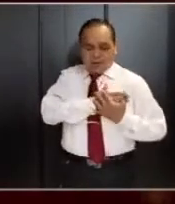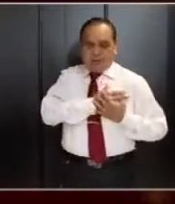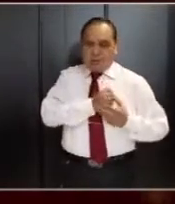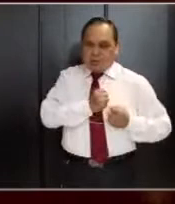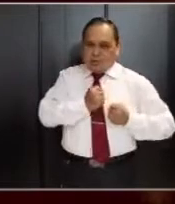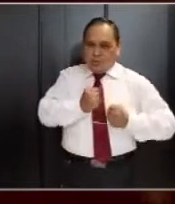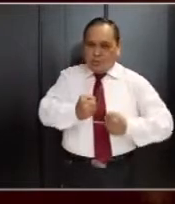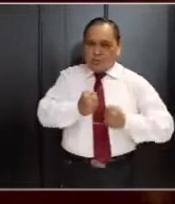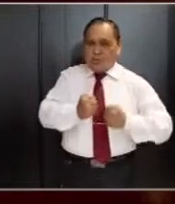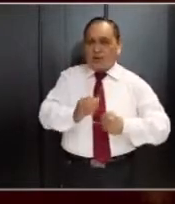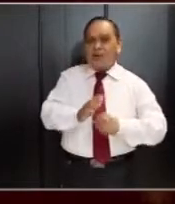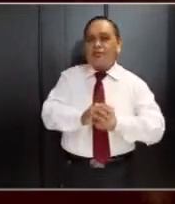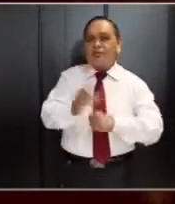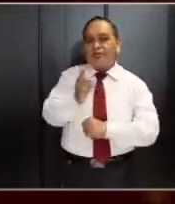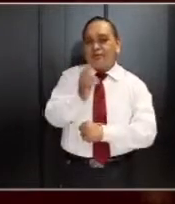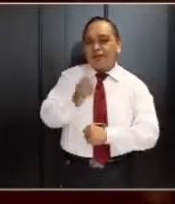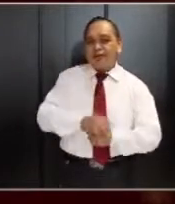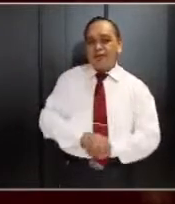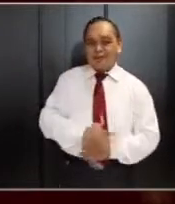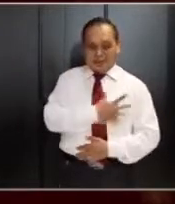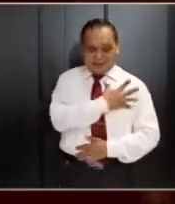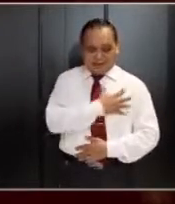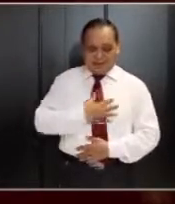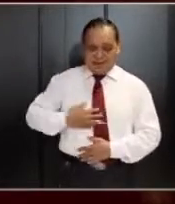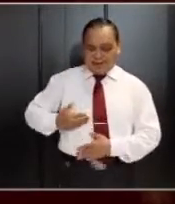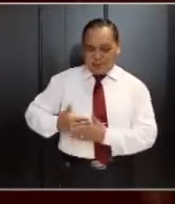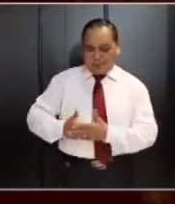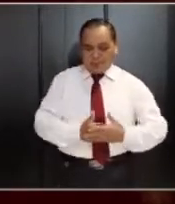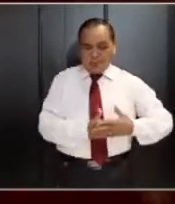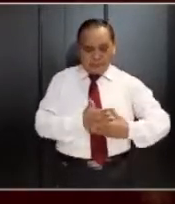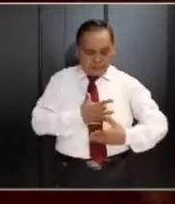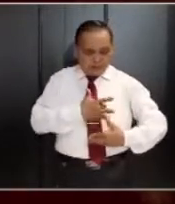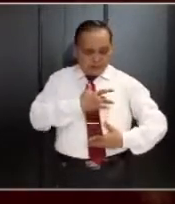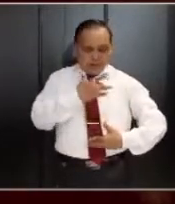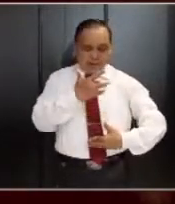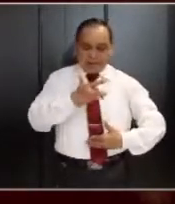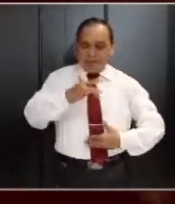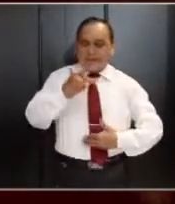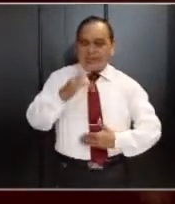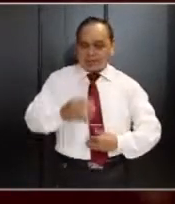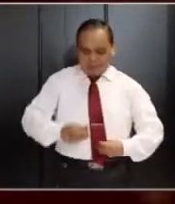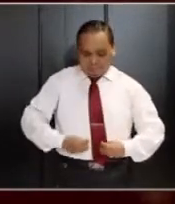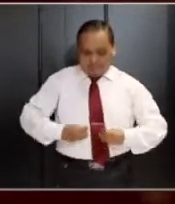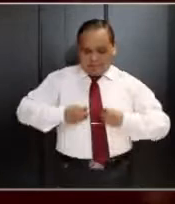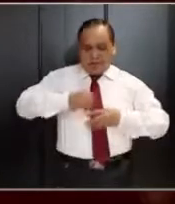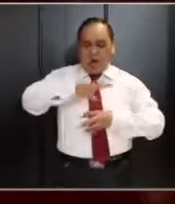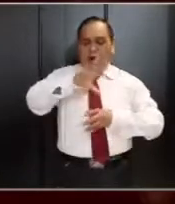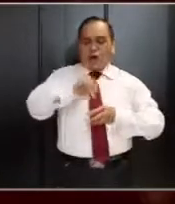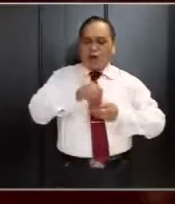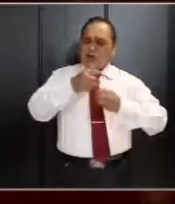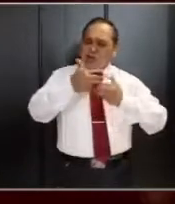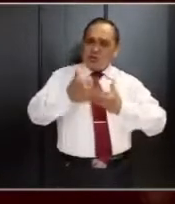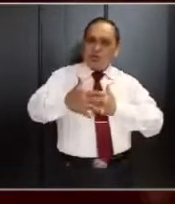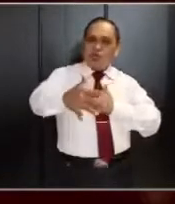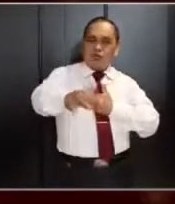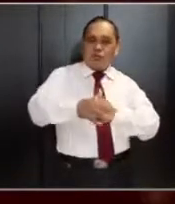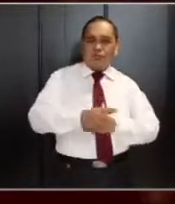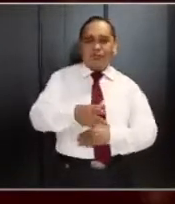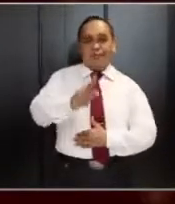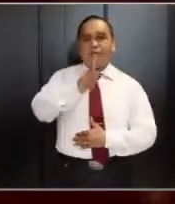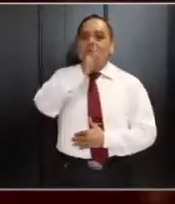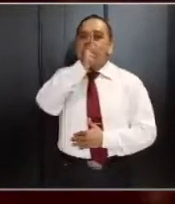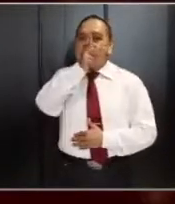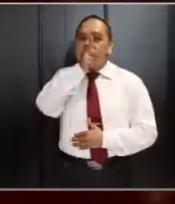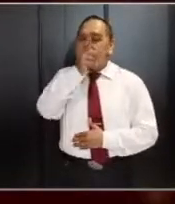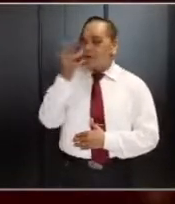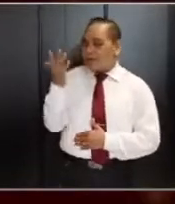especie de enamoramiento con el hijo, por eso dura para toda la vida. El papá se le puede pasar porque